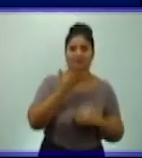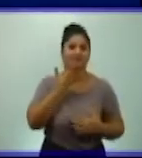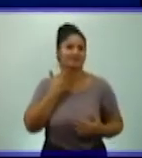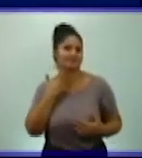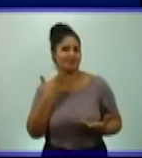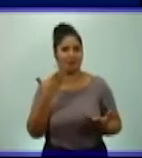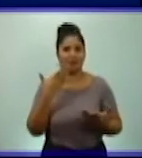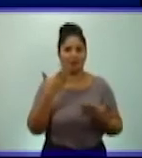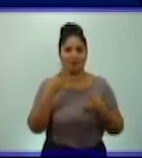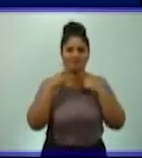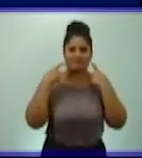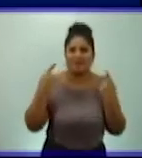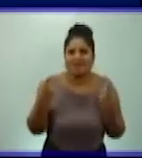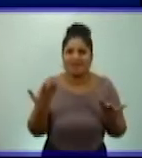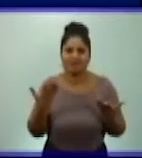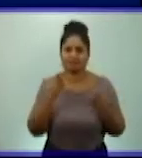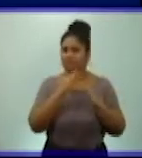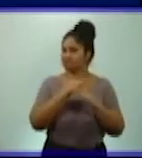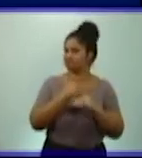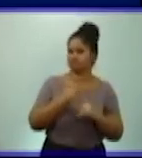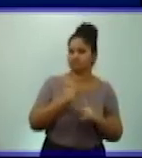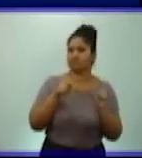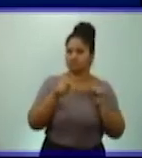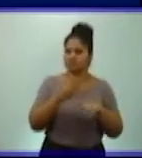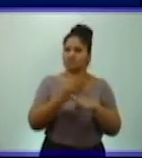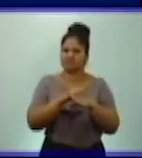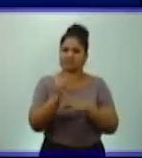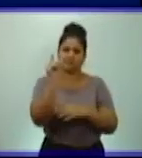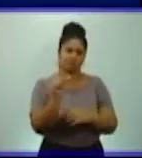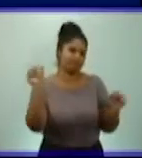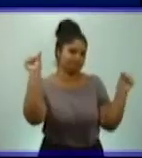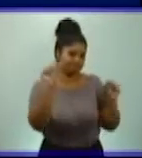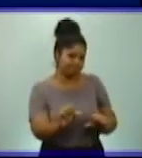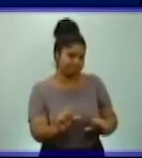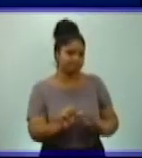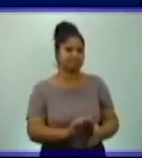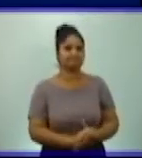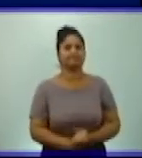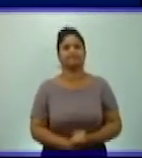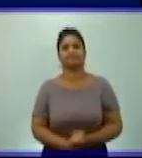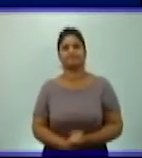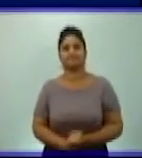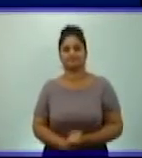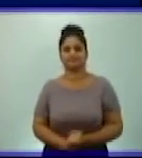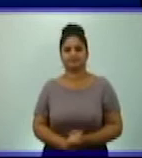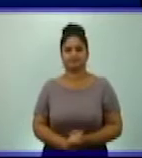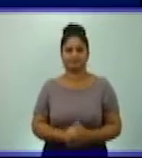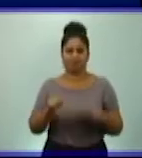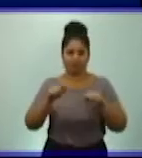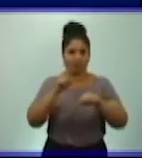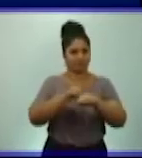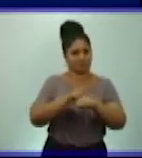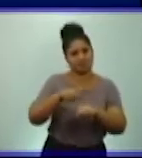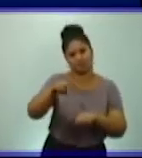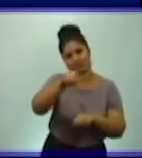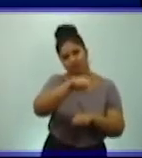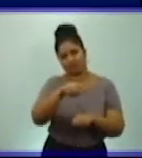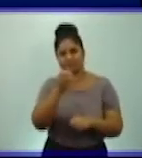bueno, están ahí y ella trata constantemente de convencerlo. Les doy unos minutos para que